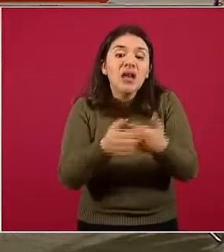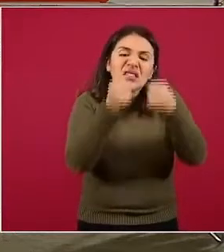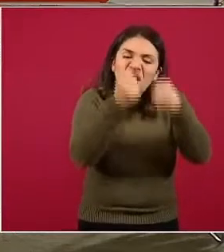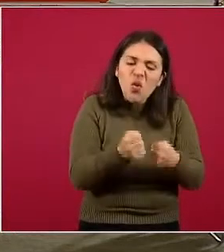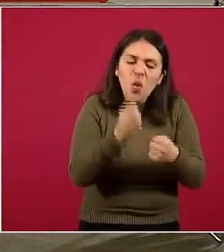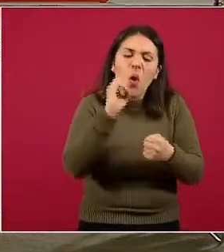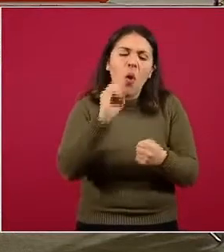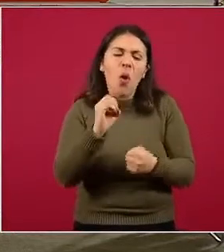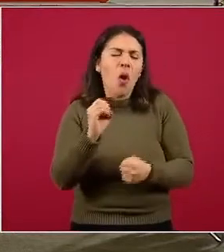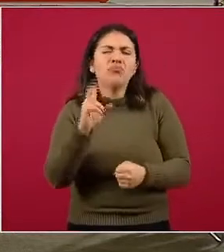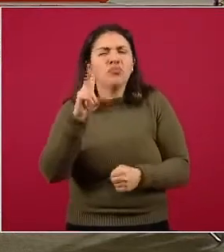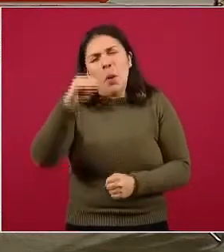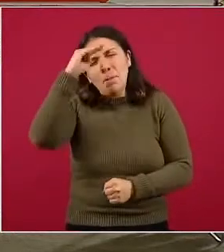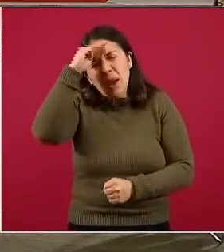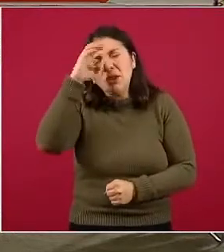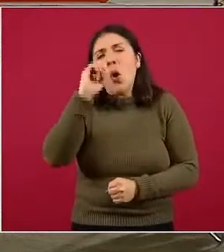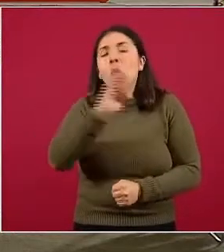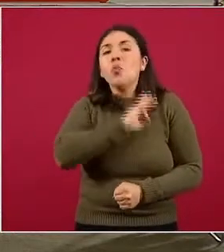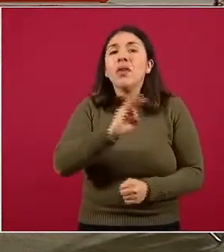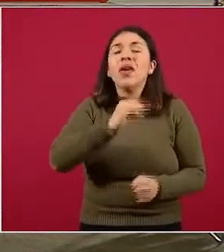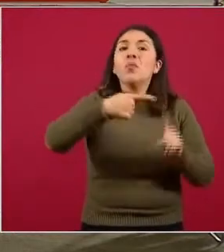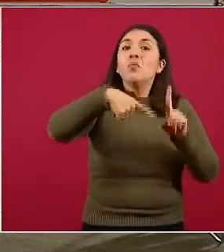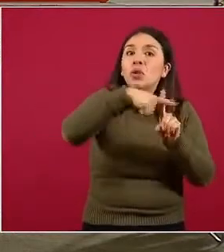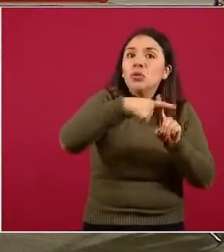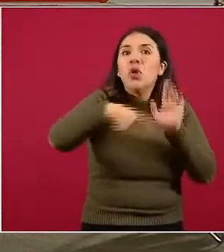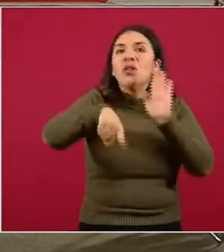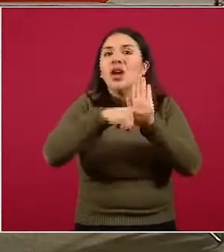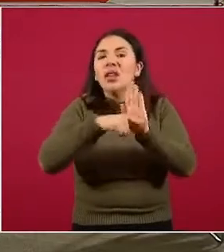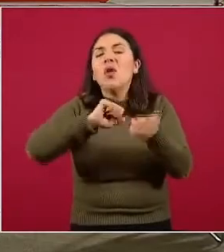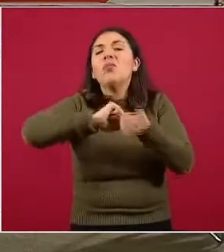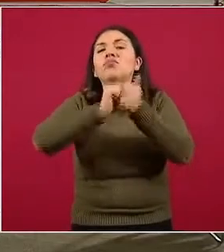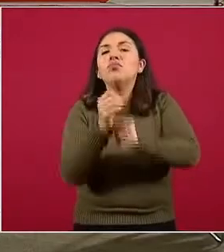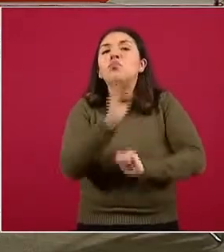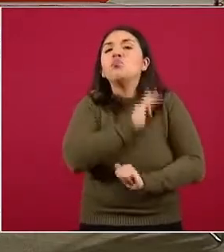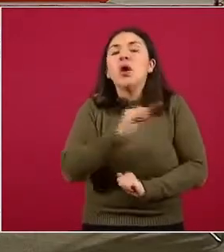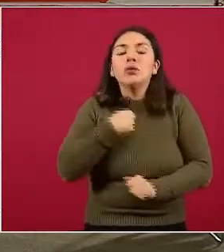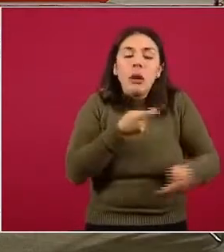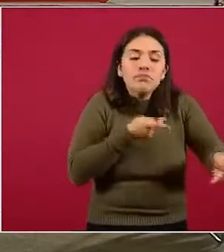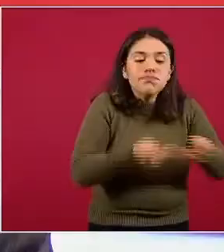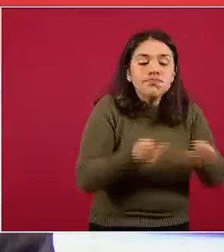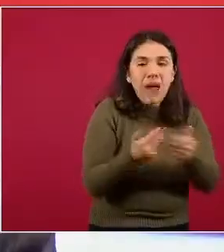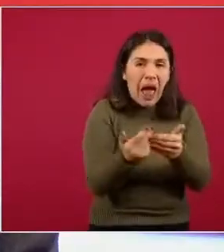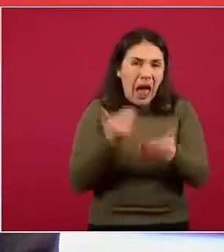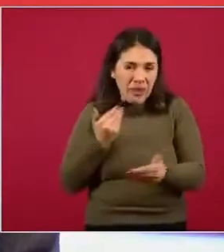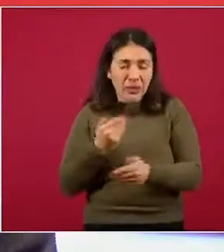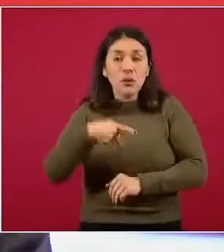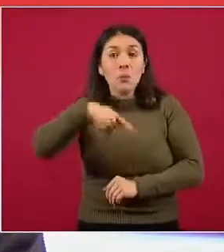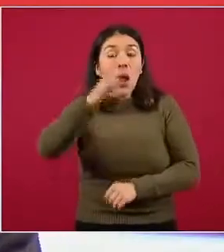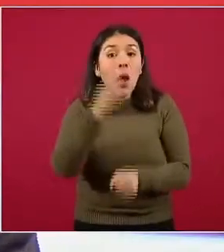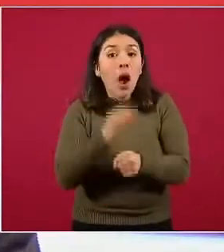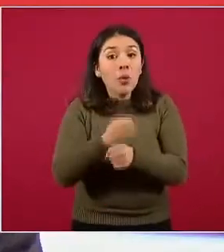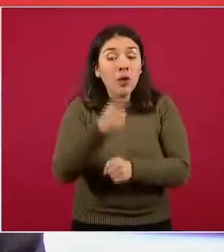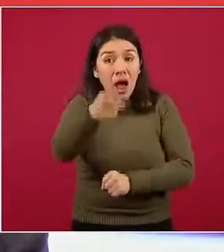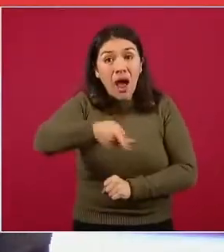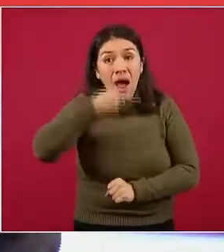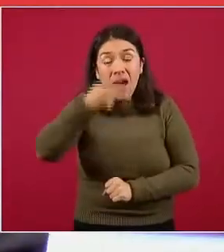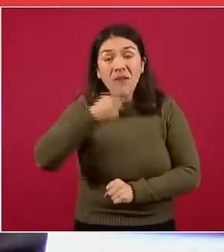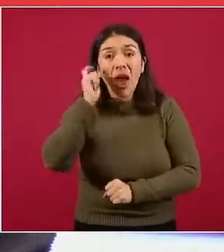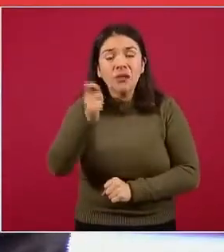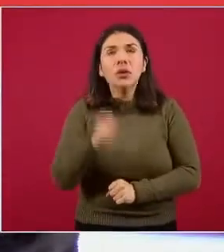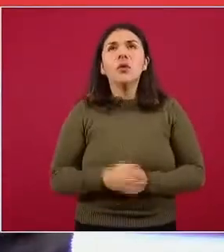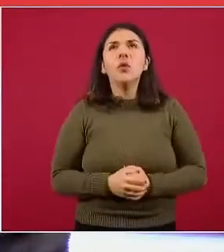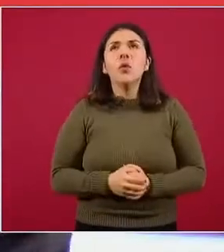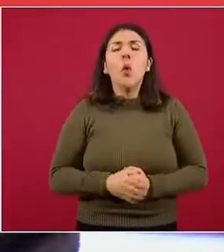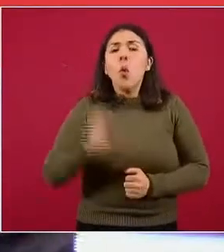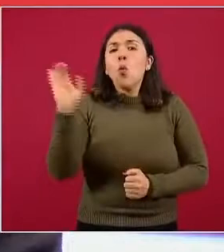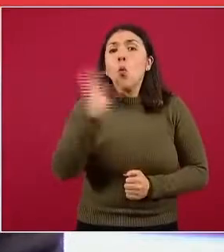las consecuencias positivas y negativas de todo lo que se prevé. Pero me refiero específicamente a la idea de en qué